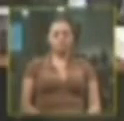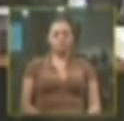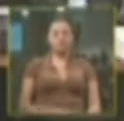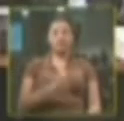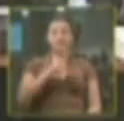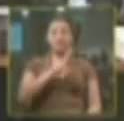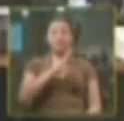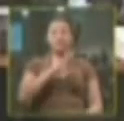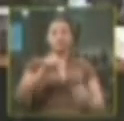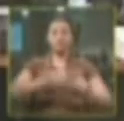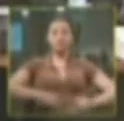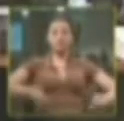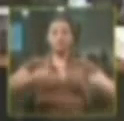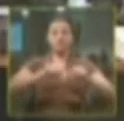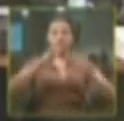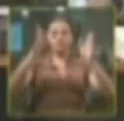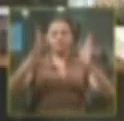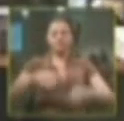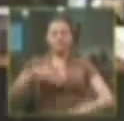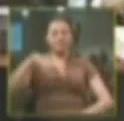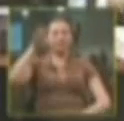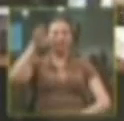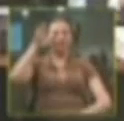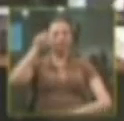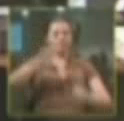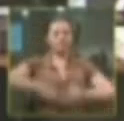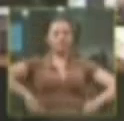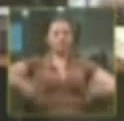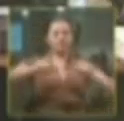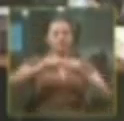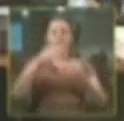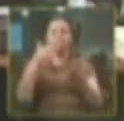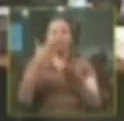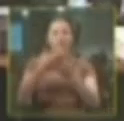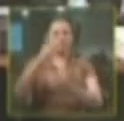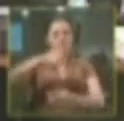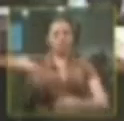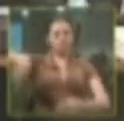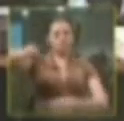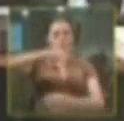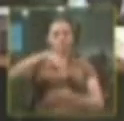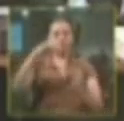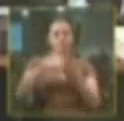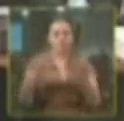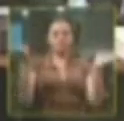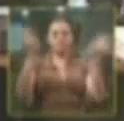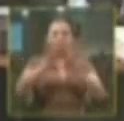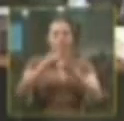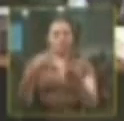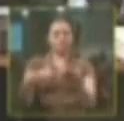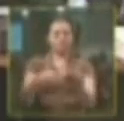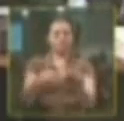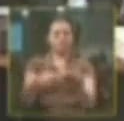Señores asambleístas, creo que el país les va a agradecer a todos y cada uno de ustedes. Queda clausurada la sesión.